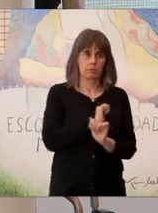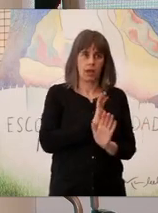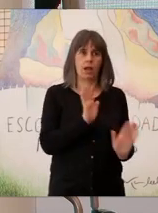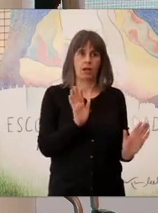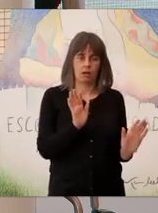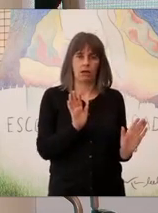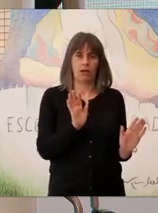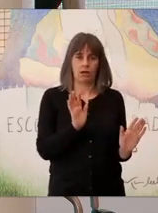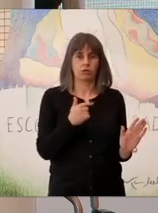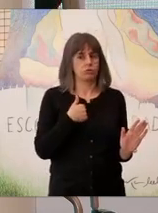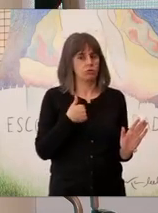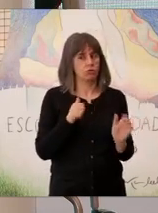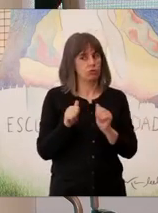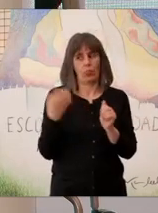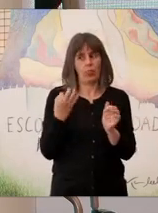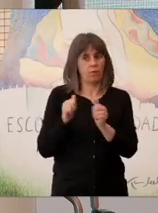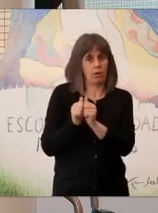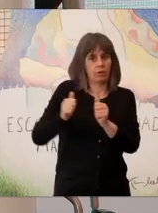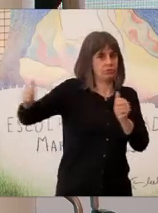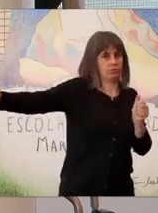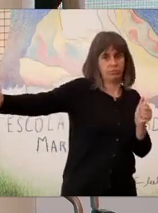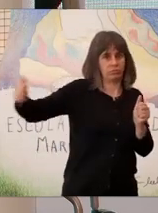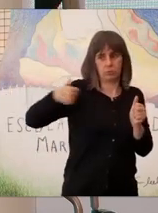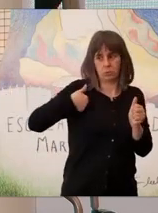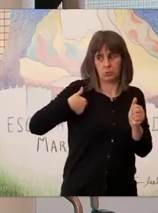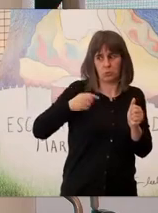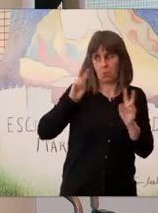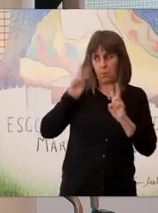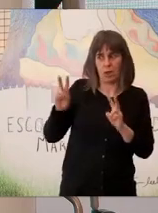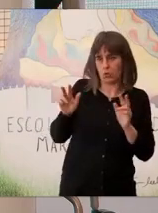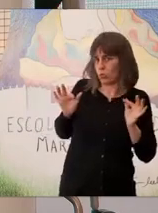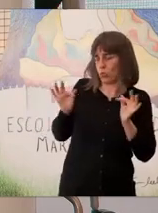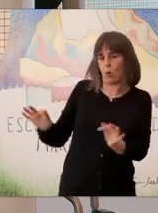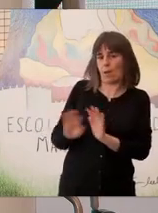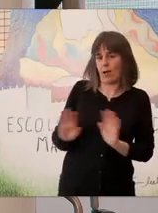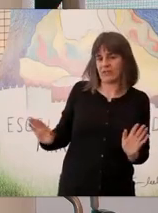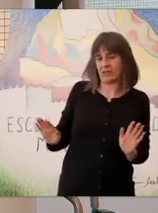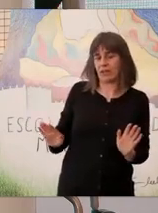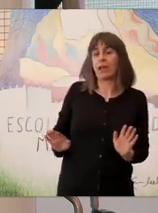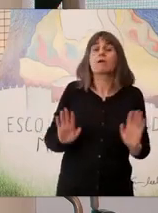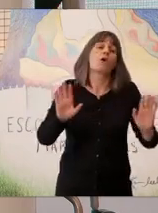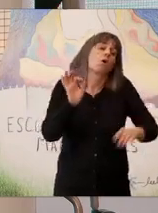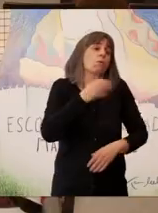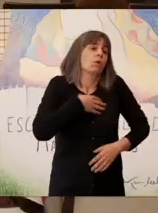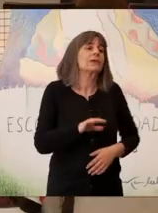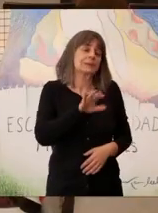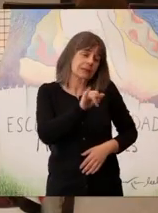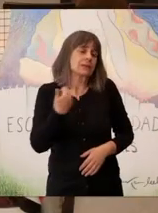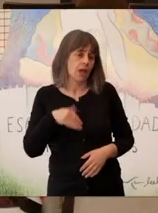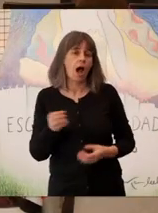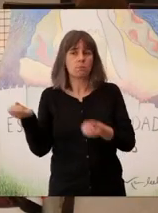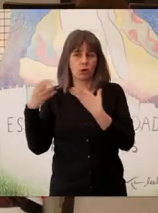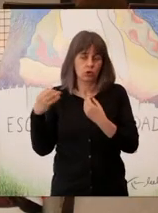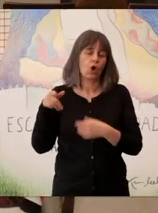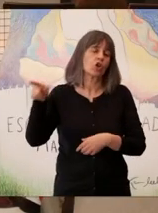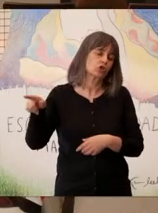pongo tierra de por medio y a este señor no lo quiero ni volver a ver. Pero puede ser también que diga, bueno, sí, pero a mí ya me lo ha comentado y eso fue con la otra